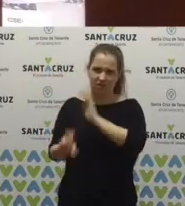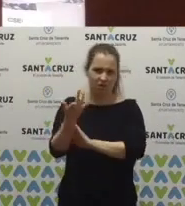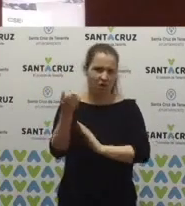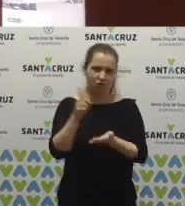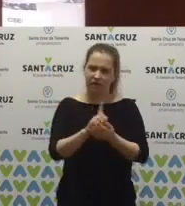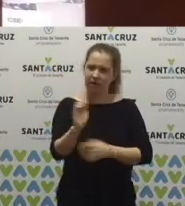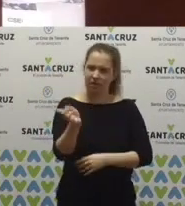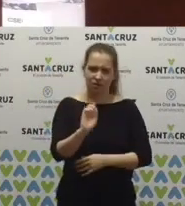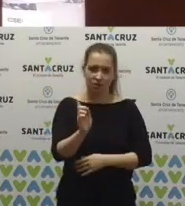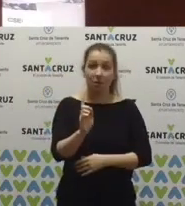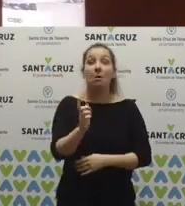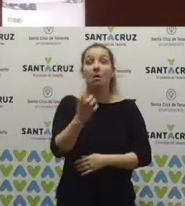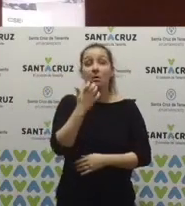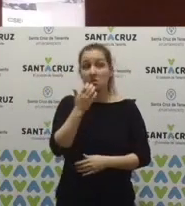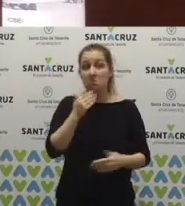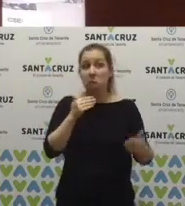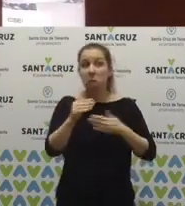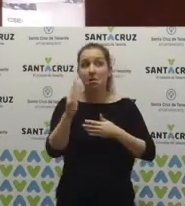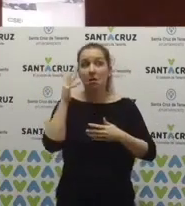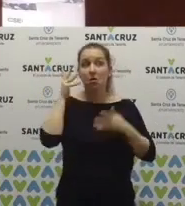consejo social nuevo